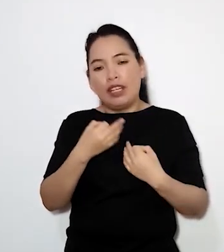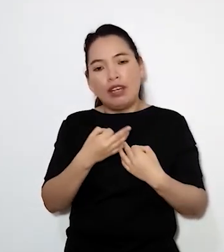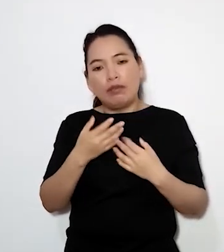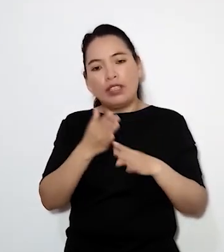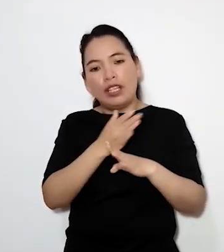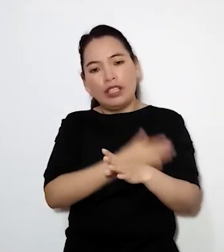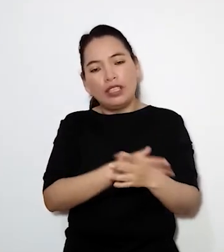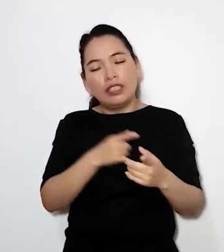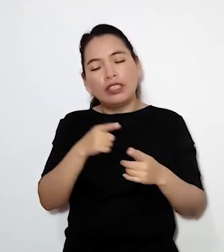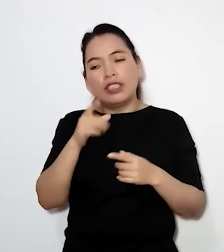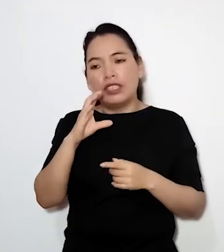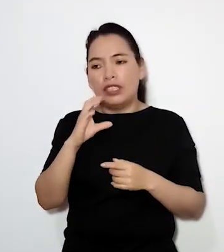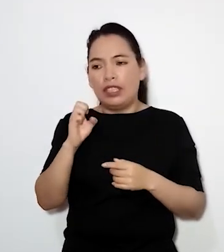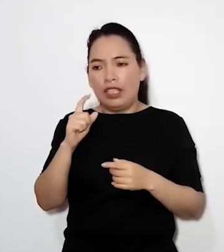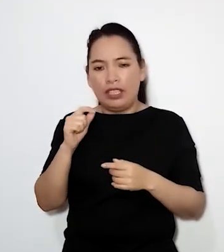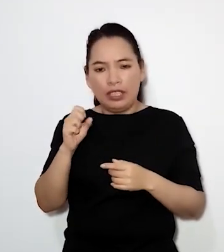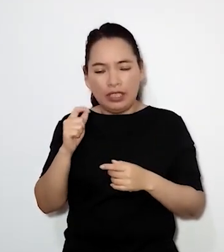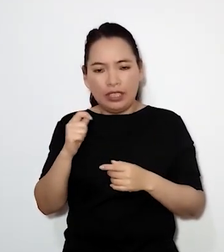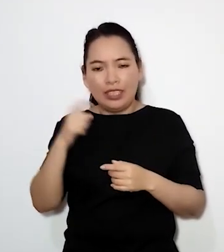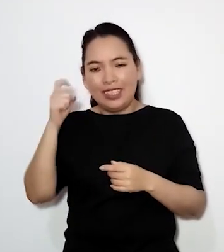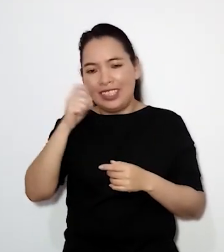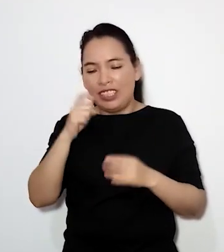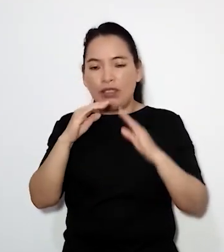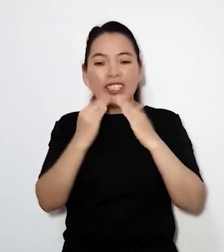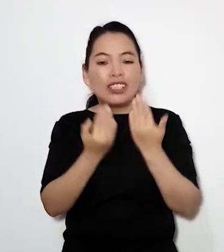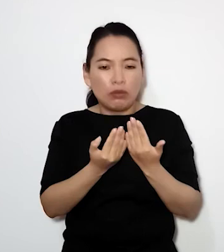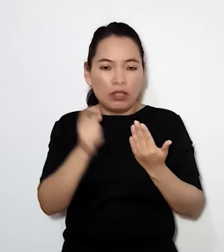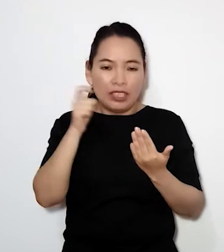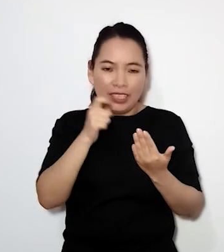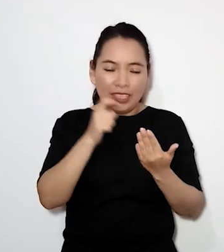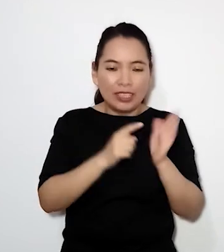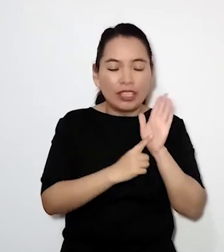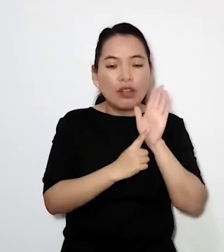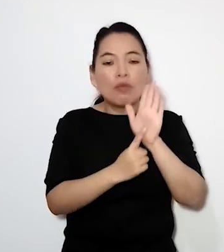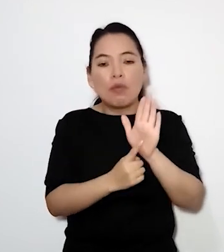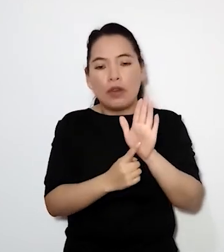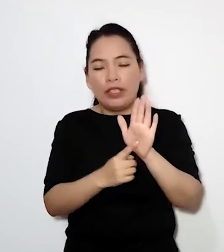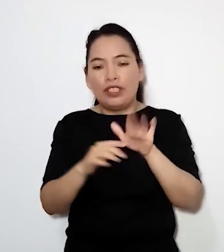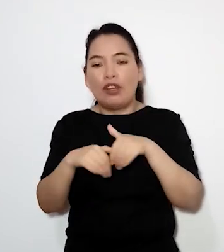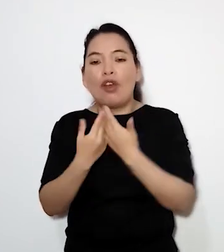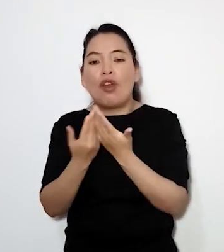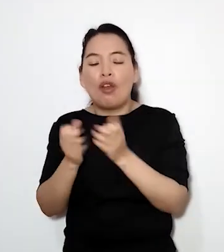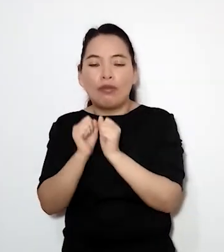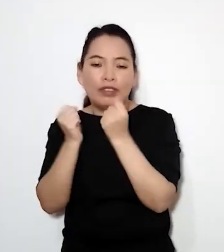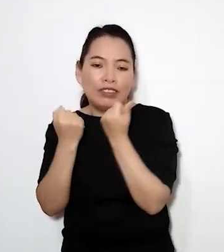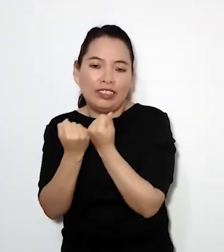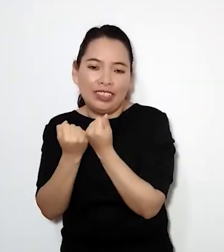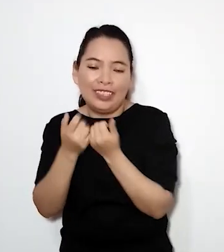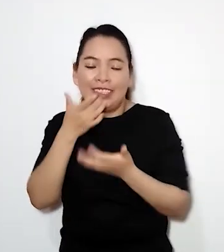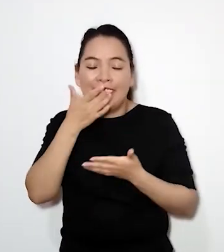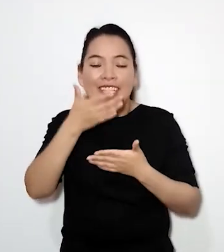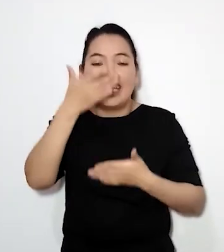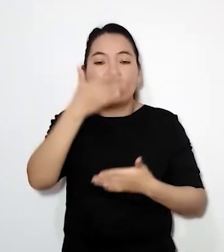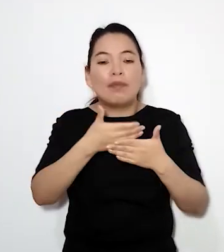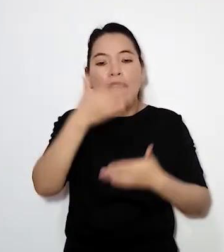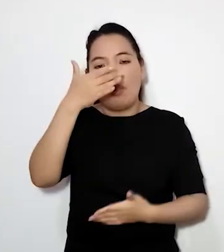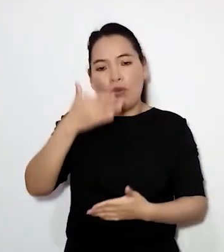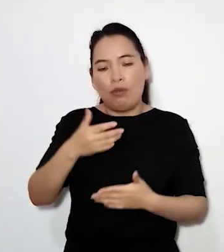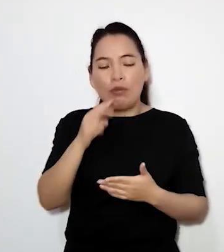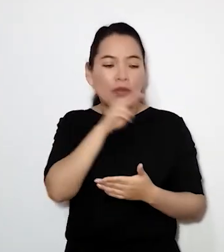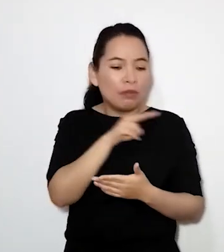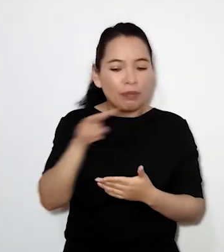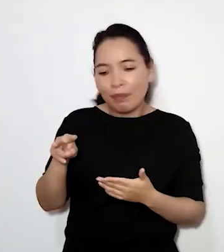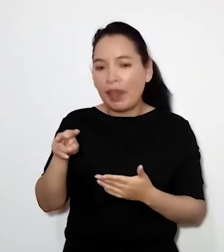nuestras escuelas sean un reflejo de nuestras sociedades, un espejo de nuestras sociedades, y si no, no vamos a lograr el cambio sustantivo